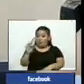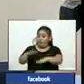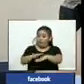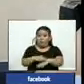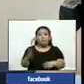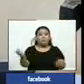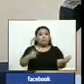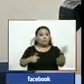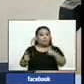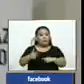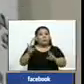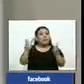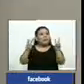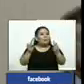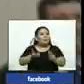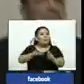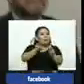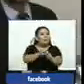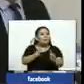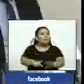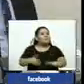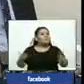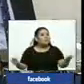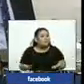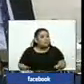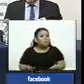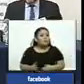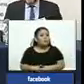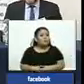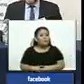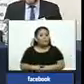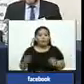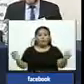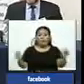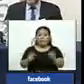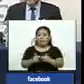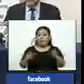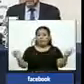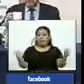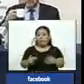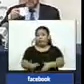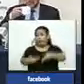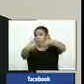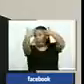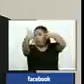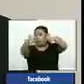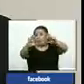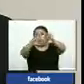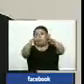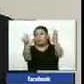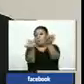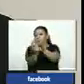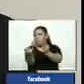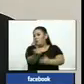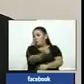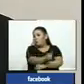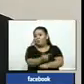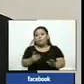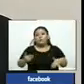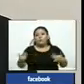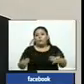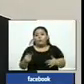Cumbre Global de Liderazgo, en la que se van a realizar videoconferencias con expositores de clase mundial y a la que están